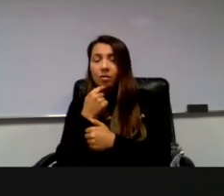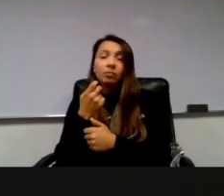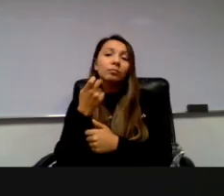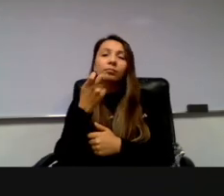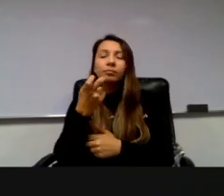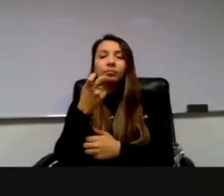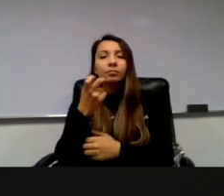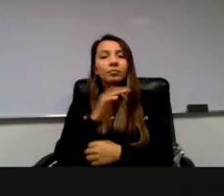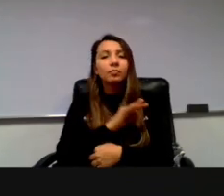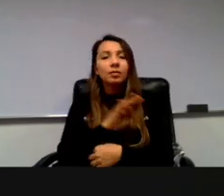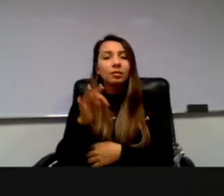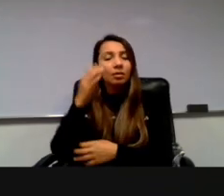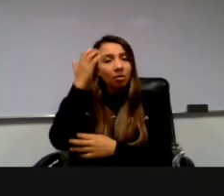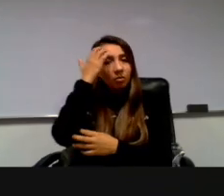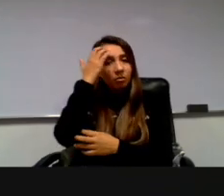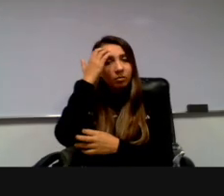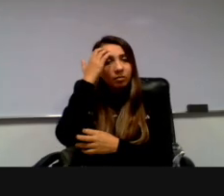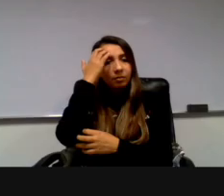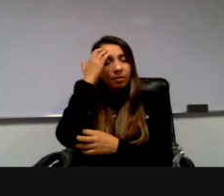manera conocer